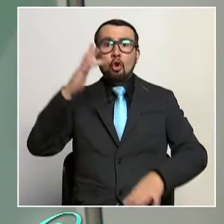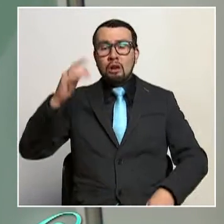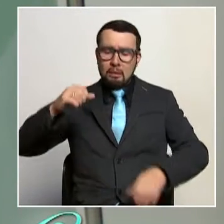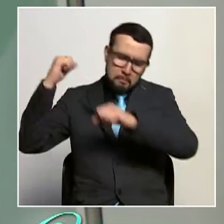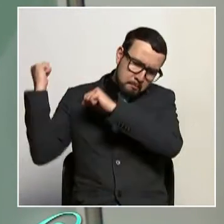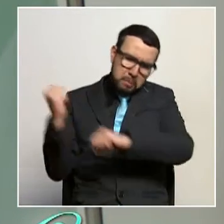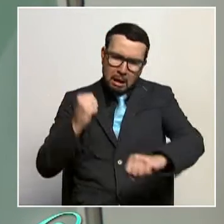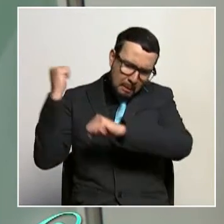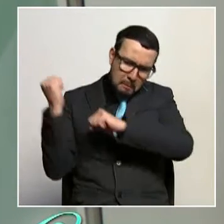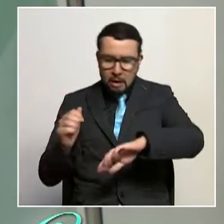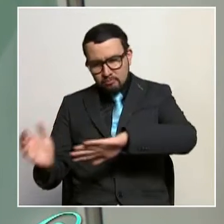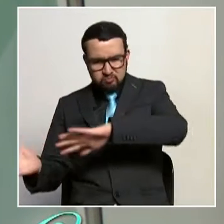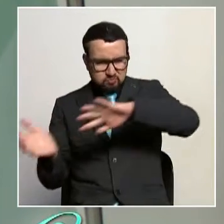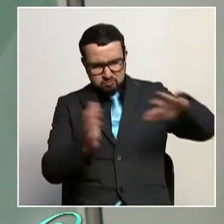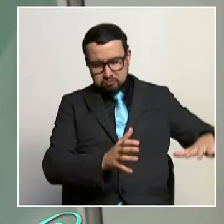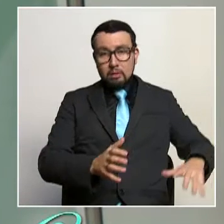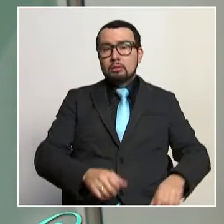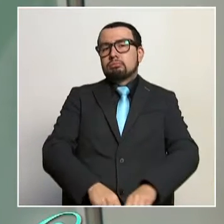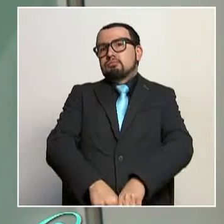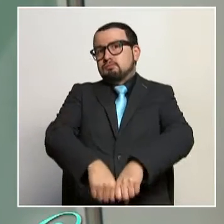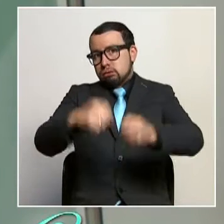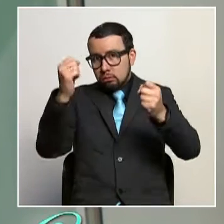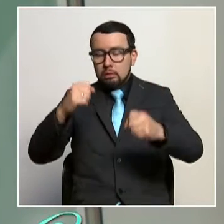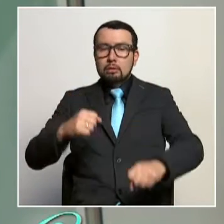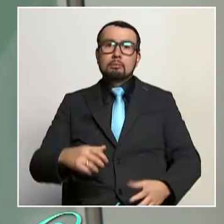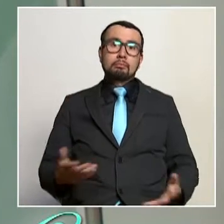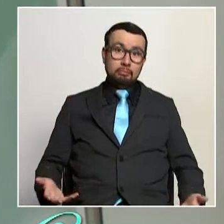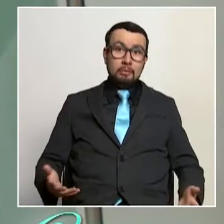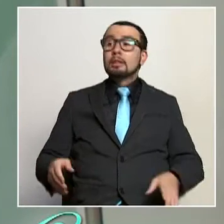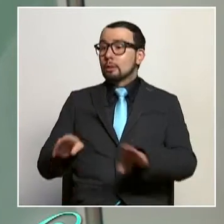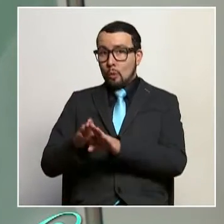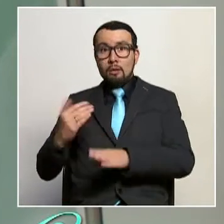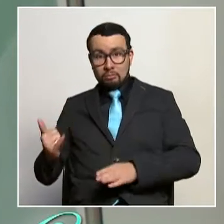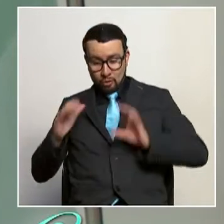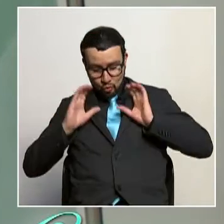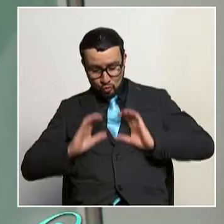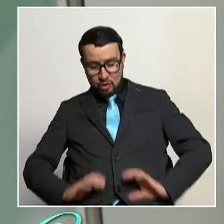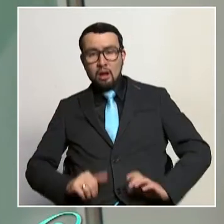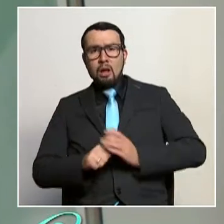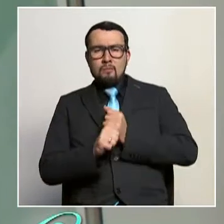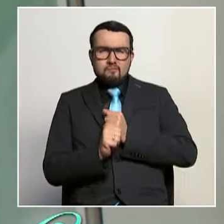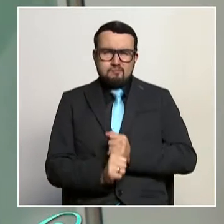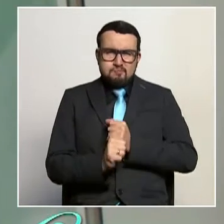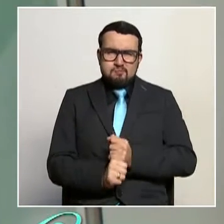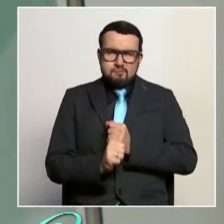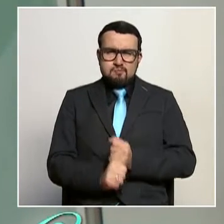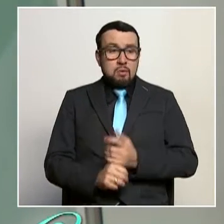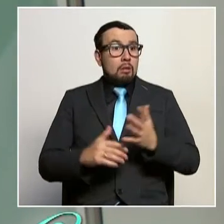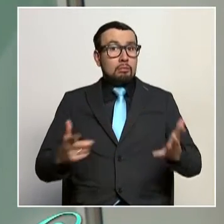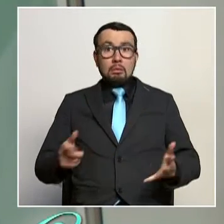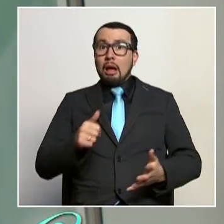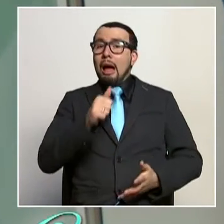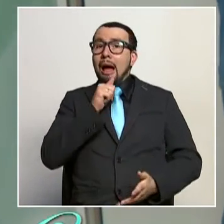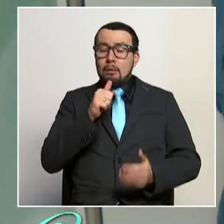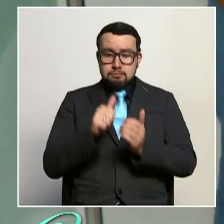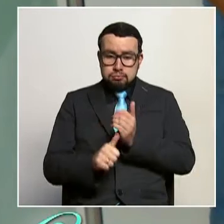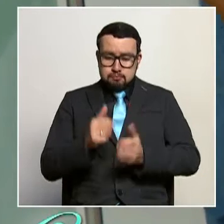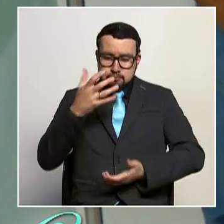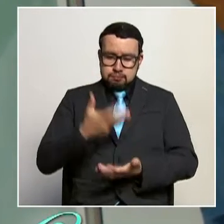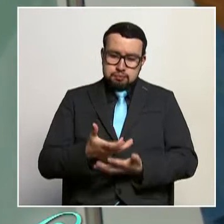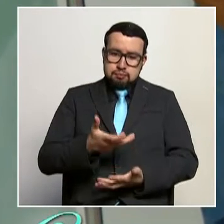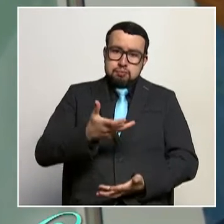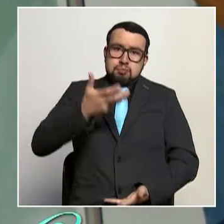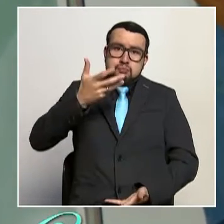el daño es muy grande. Entonces mira todo lo que puede hacer, un estreñimiento y todo el daño que puede causar. Desde el concepto de